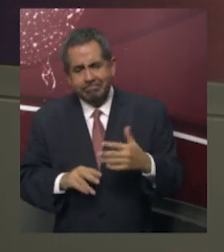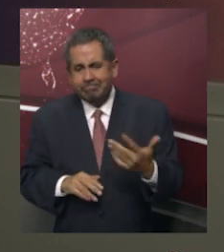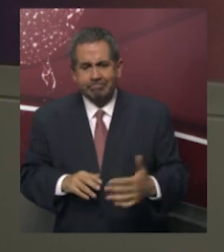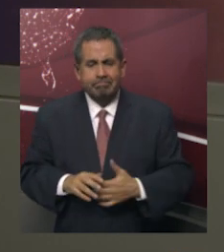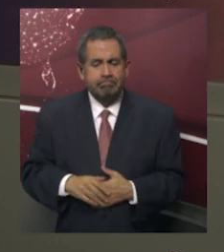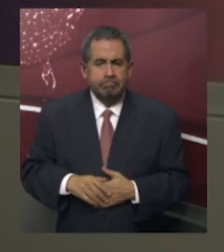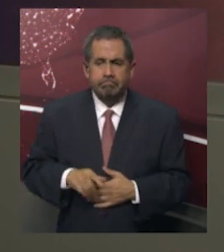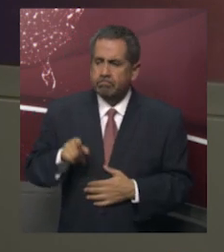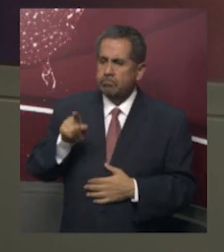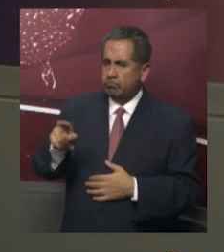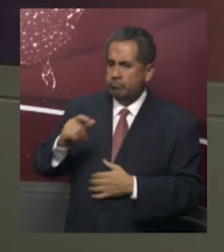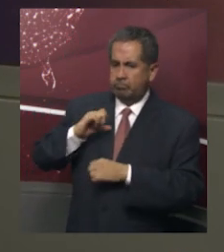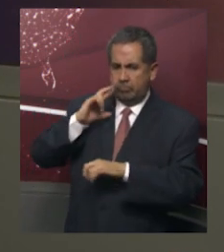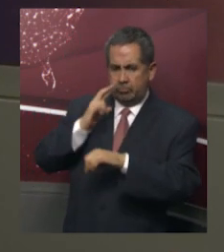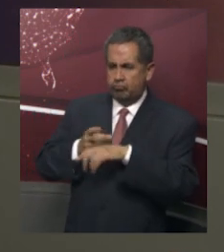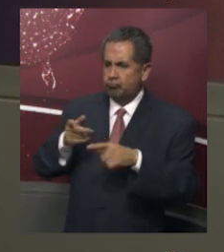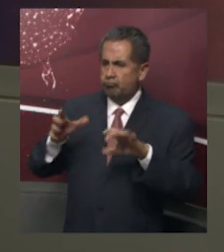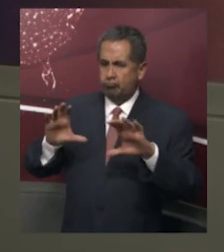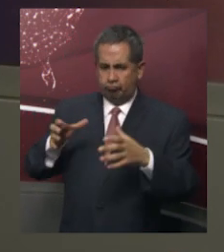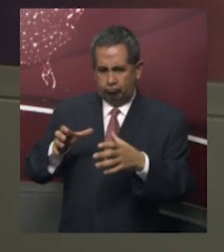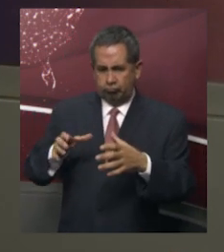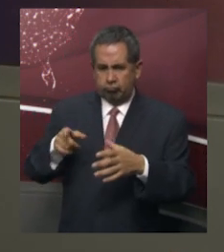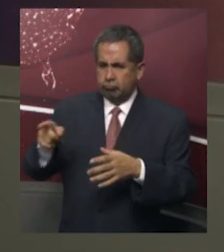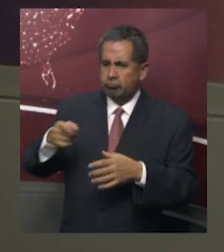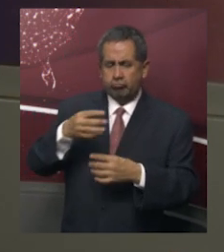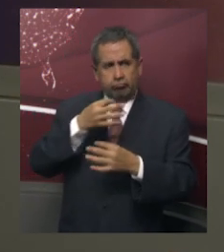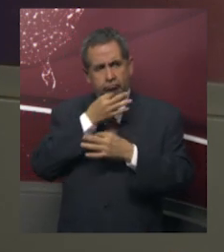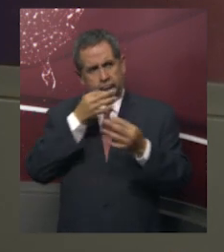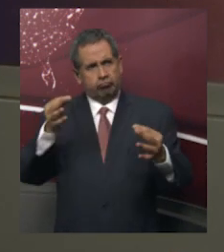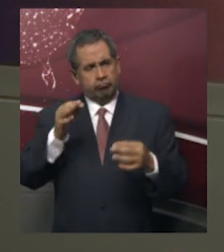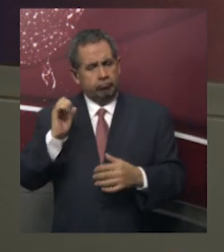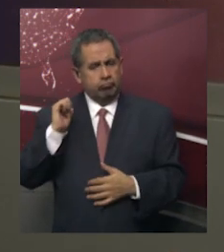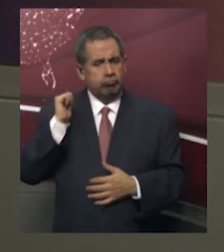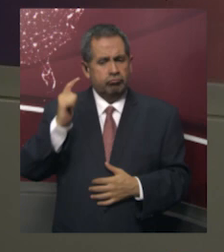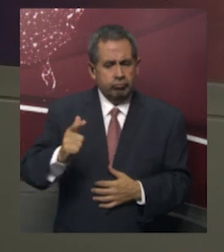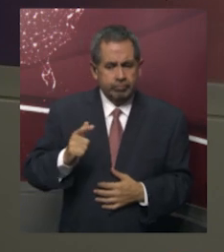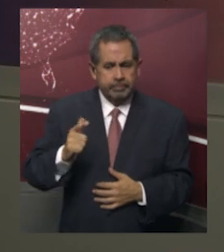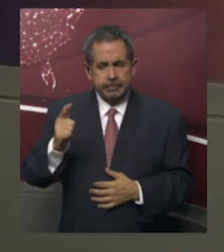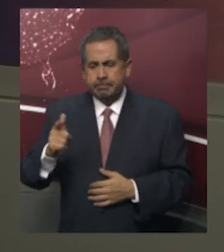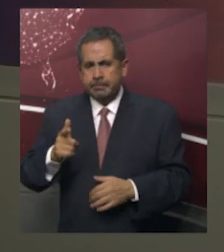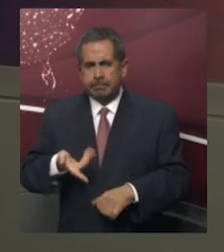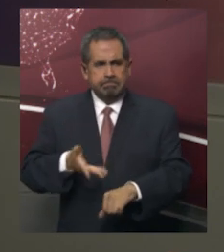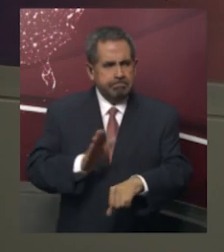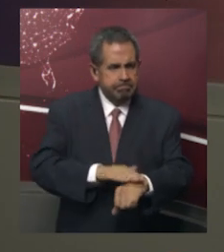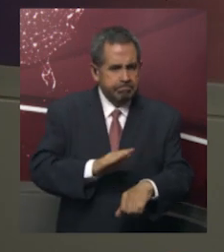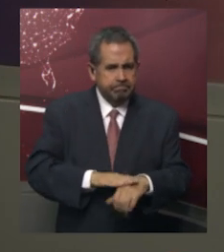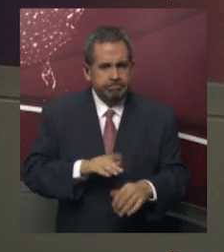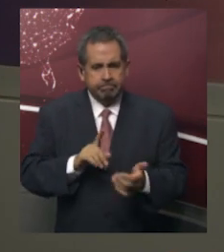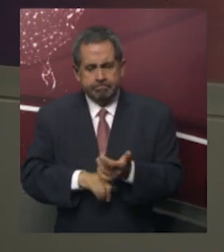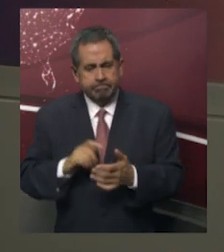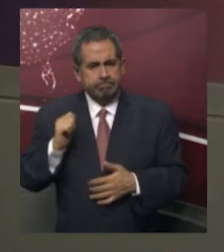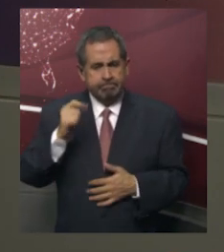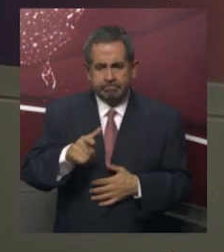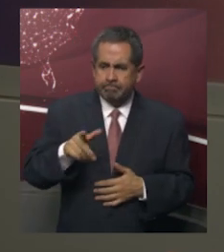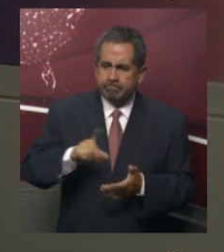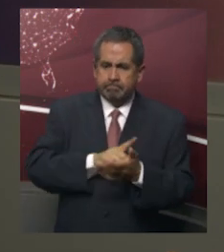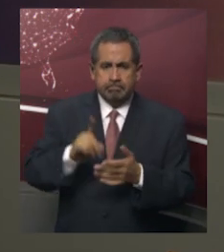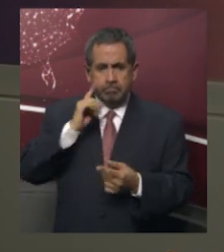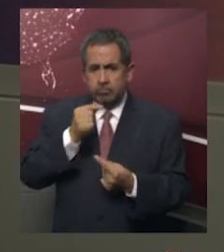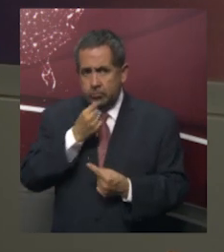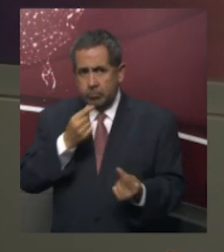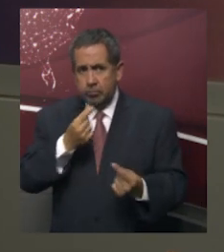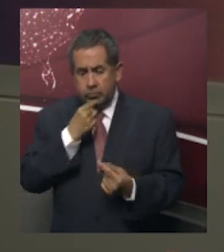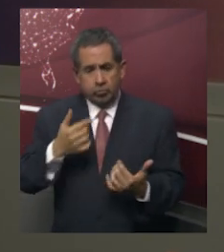Unión Interparlamentaria, ¿habrá algún pronunciamiento? ¿Ha habido alguna expresión respecto a esta situación de derechos de los niños,